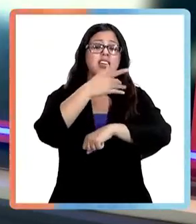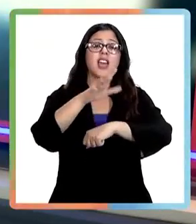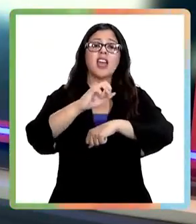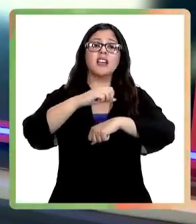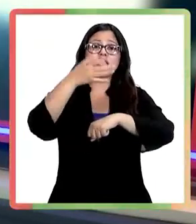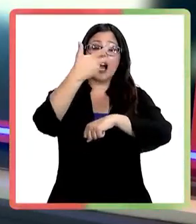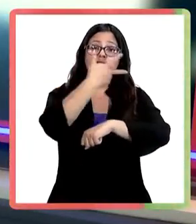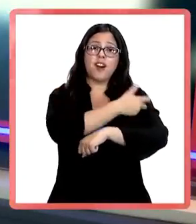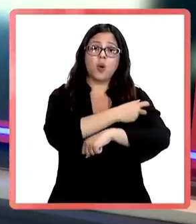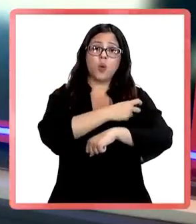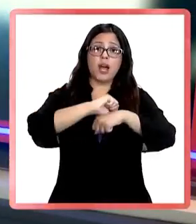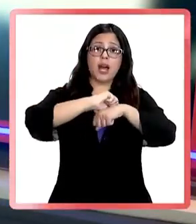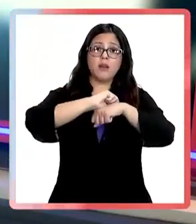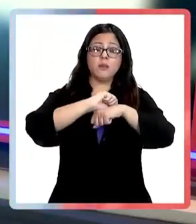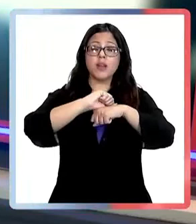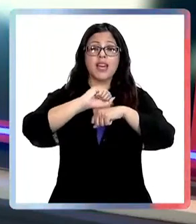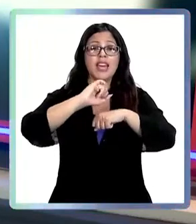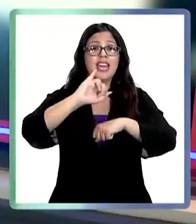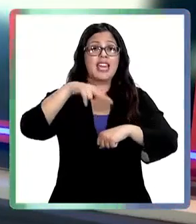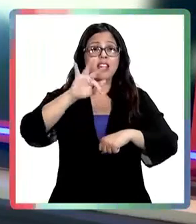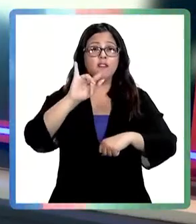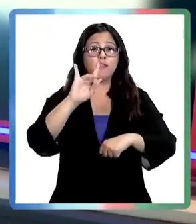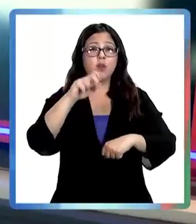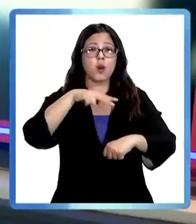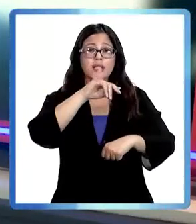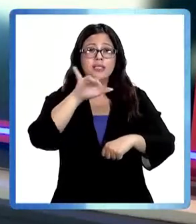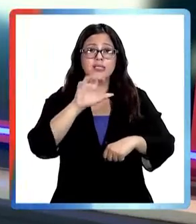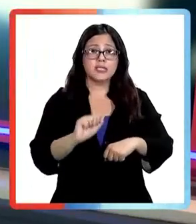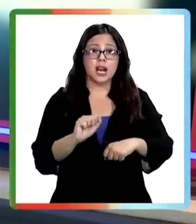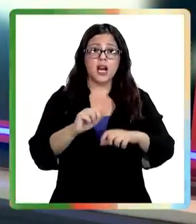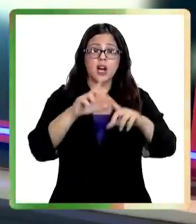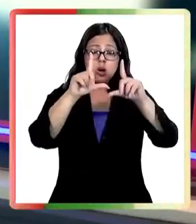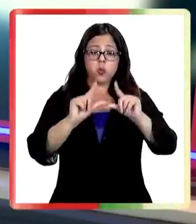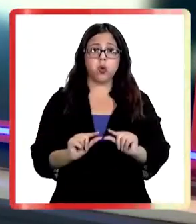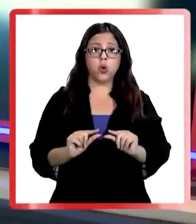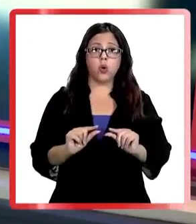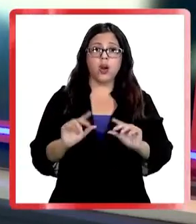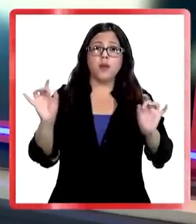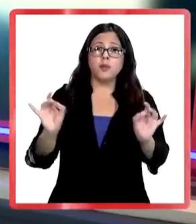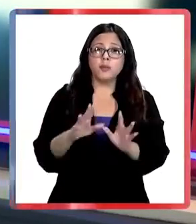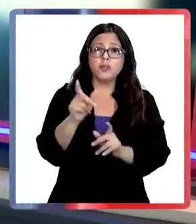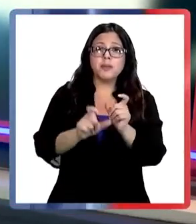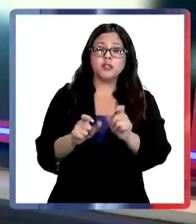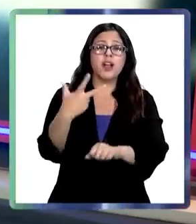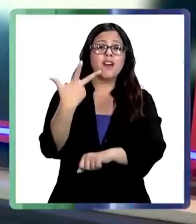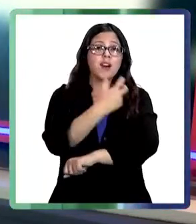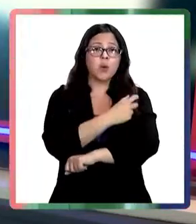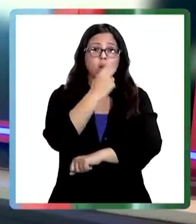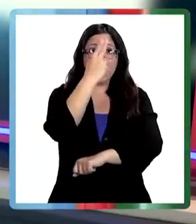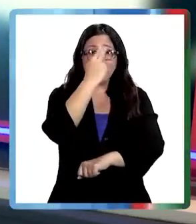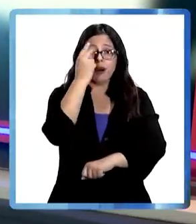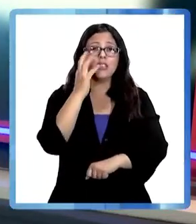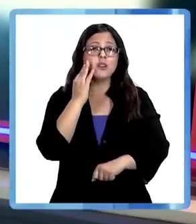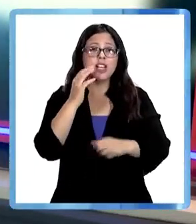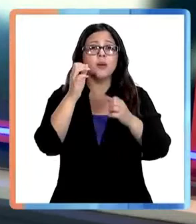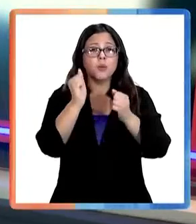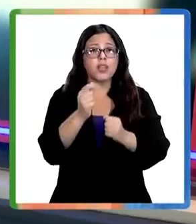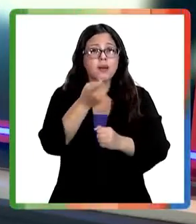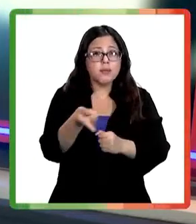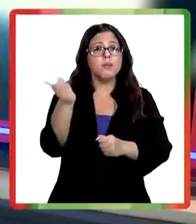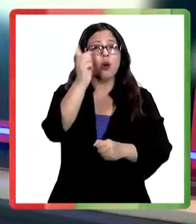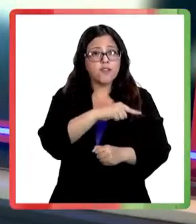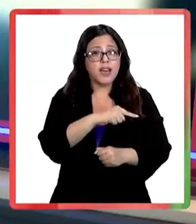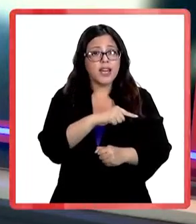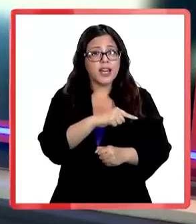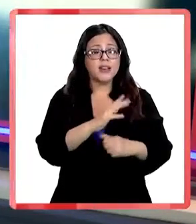comenzaron a bajar, le voy a preguntar al regreso, ¿será ya conveniente que aquellas personas que se vacunaron en marzo, abril, vuelvan a tener la vacuna contra la